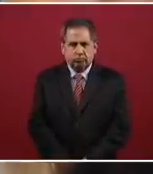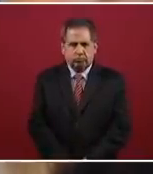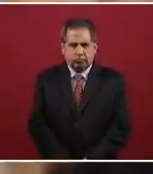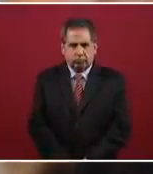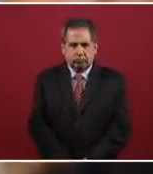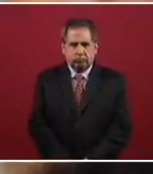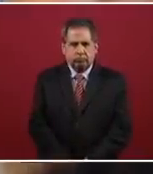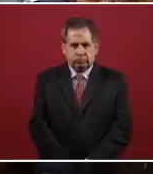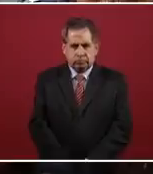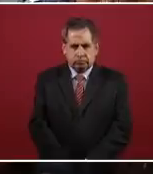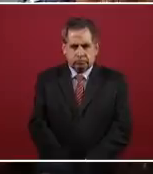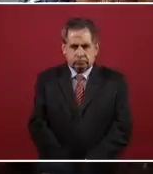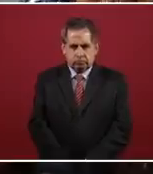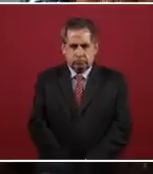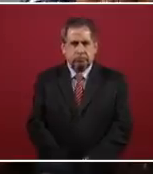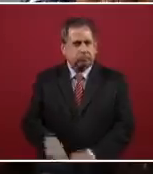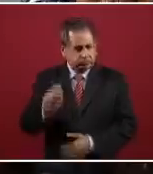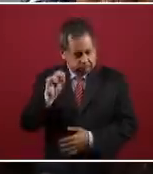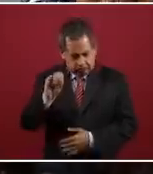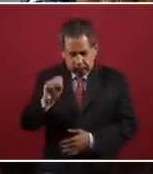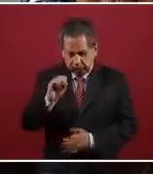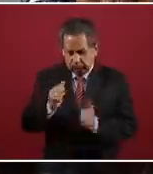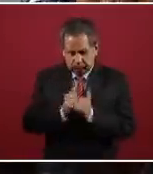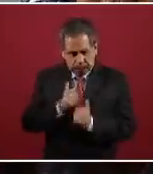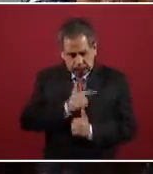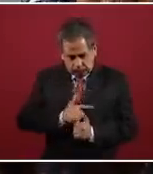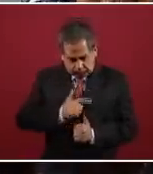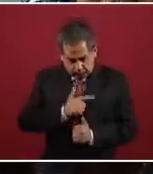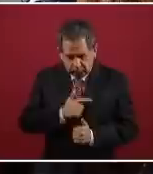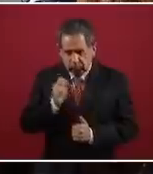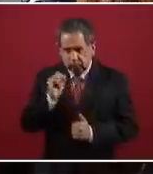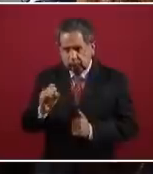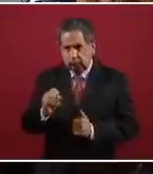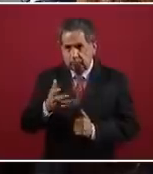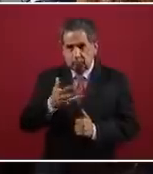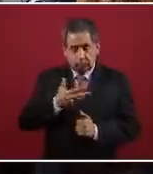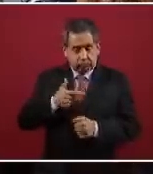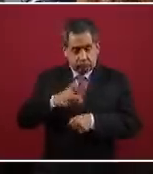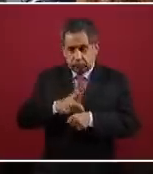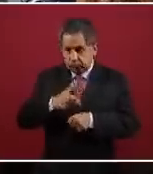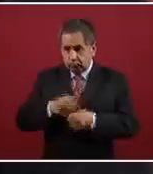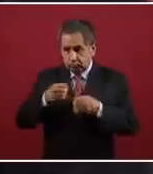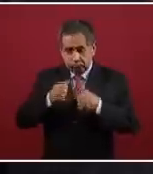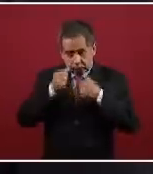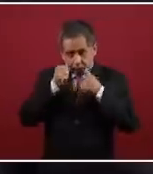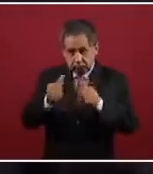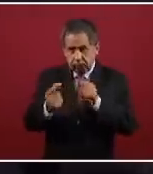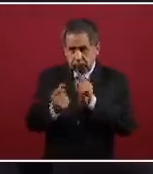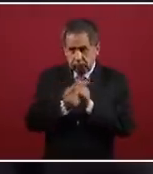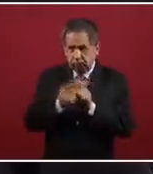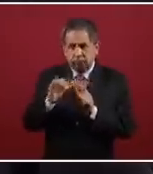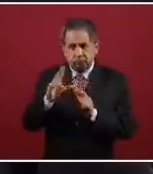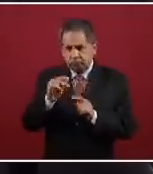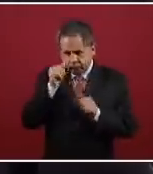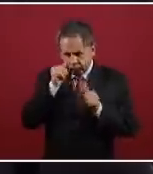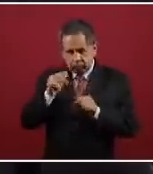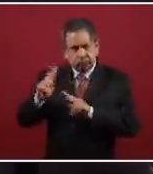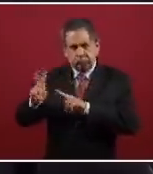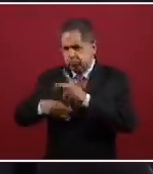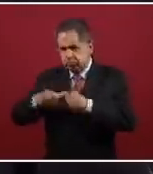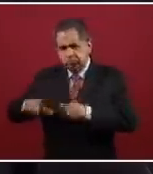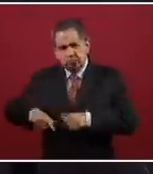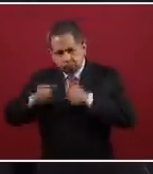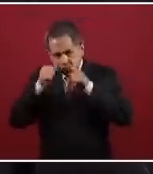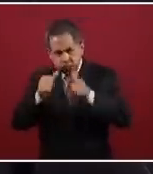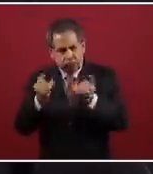Sí, sí, sí. Yo con mucho gusto, si tengo el tiempo, les atiendo, y si no, les van a atender